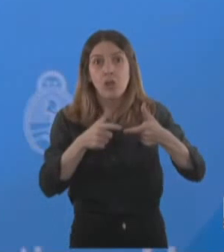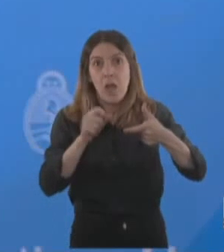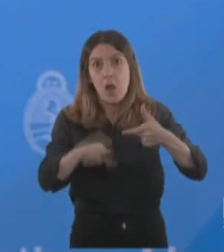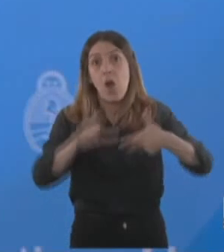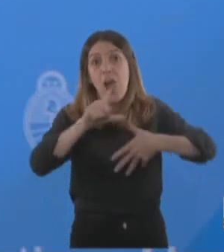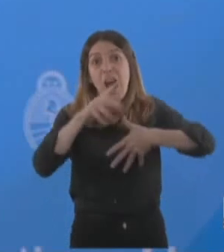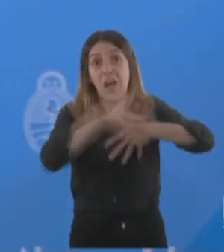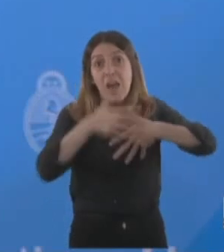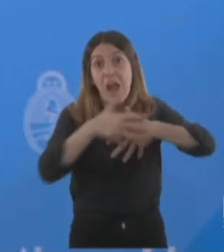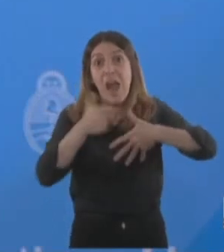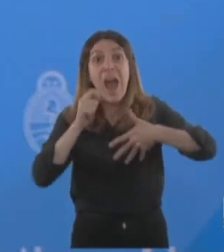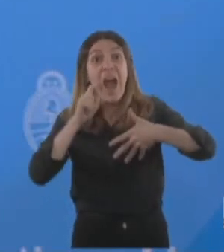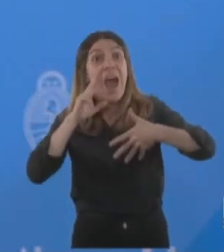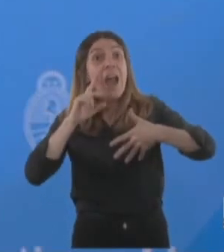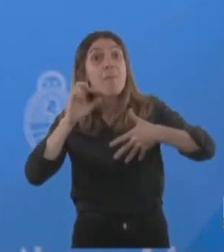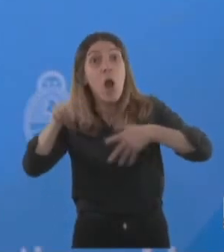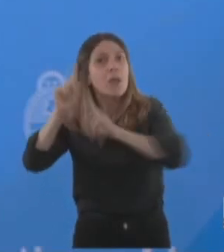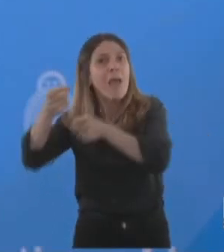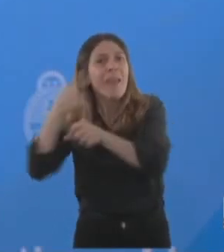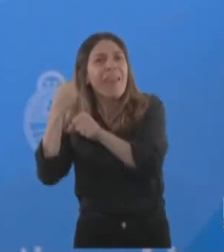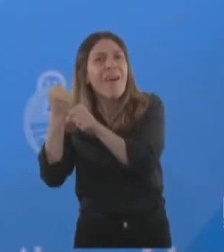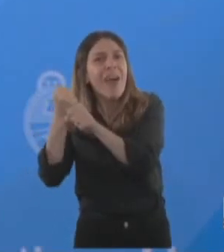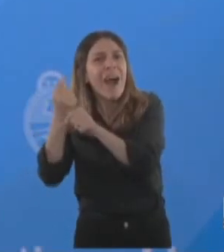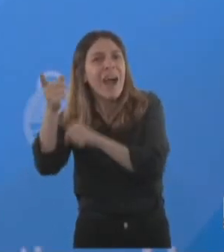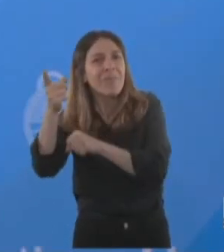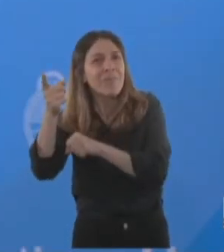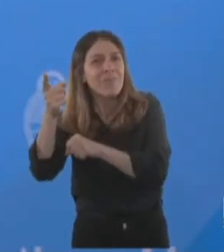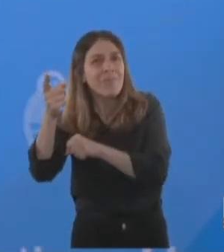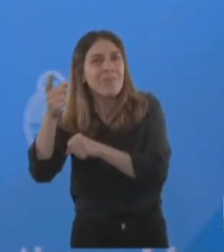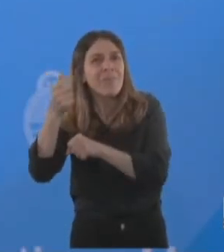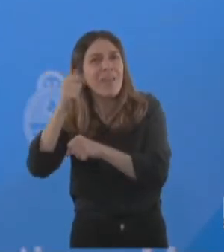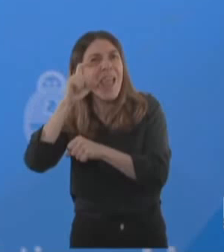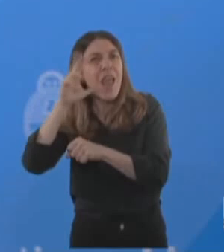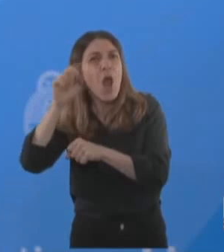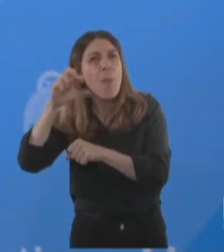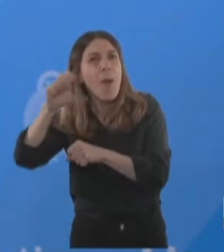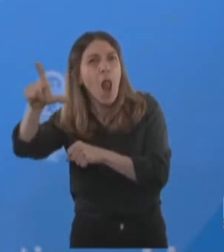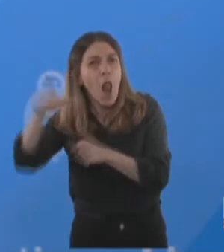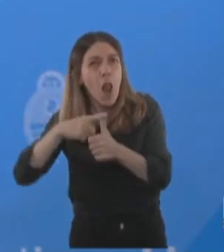la Ameripol y que trabajemos con la Europol y con